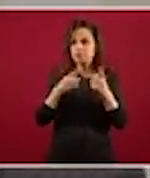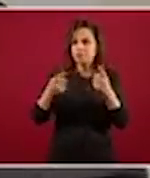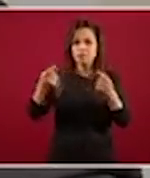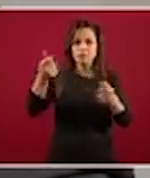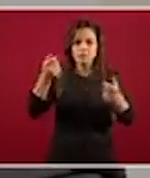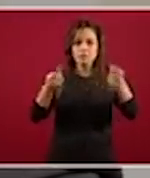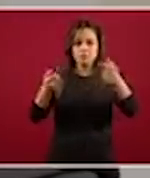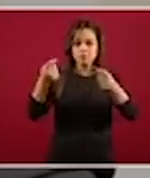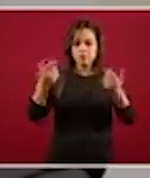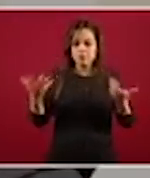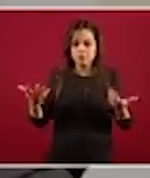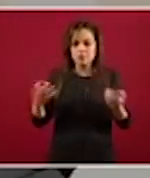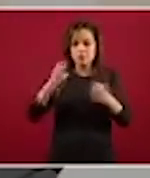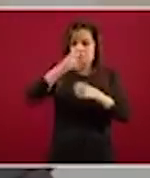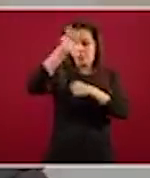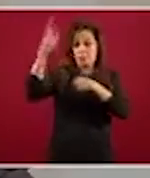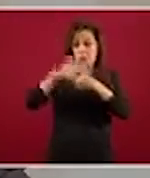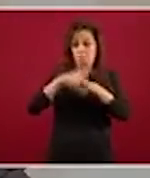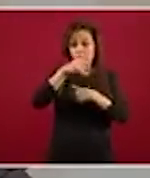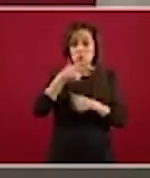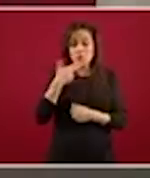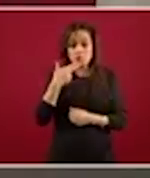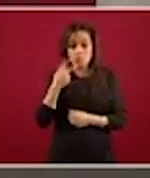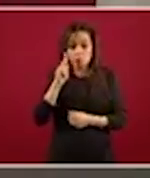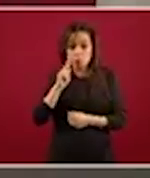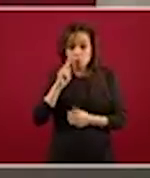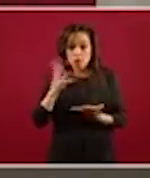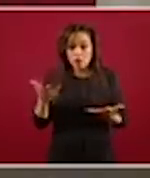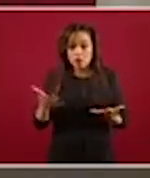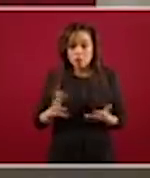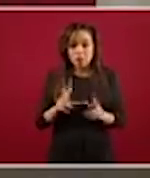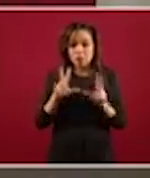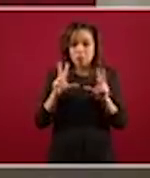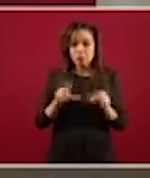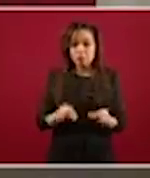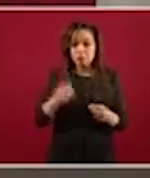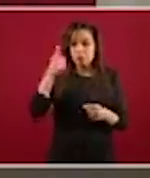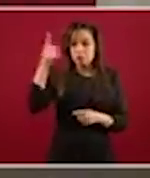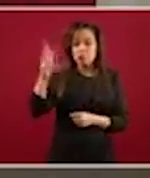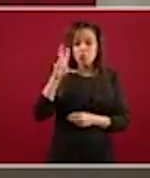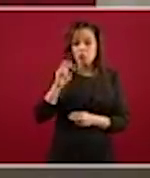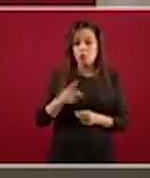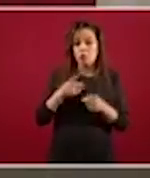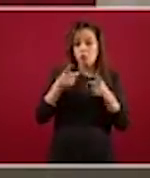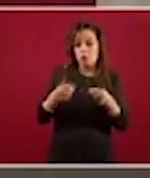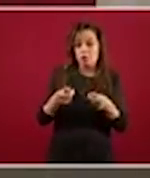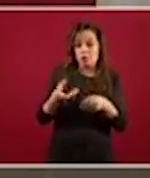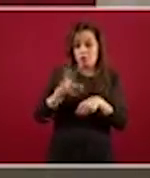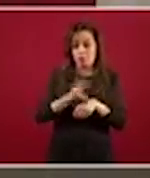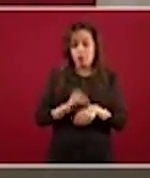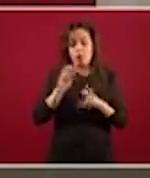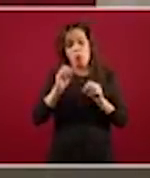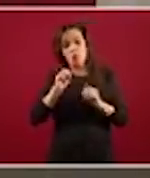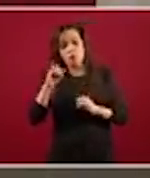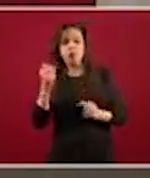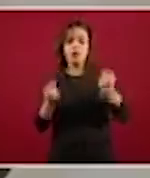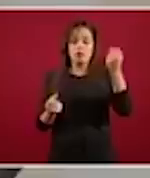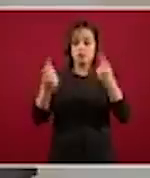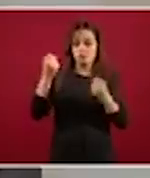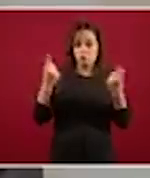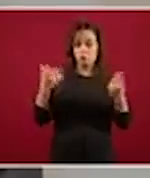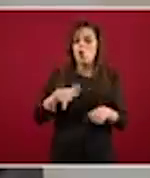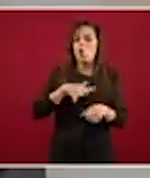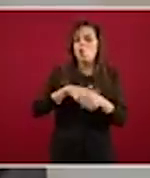¿Países europeos están usando pruebas? Pues no, no están autorizadas, en fin, o sí están autorizadas en algunos casos. ¿Qué tipo de